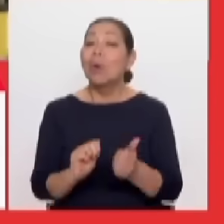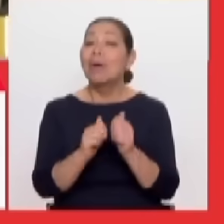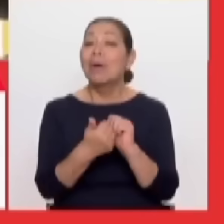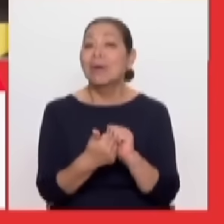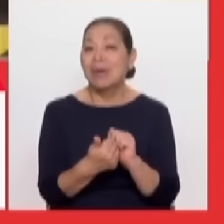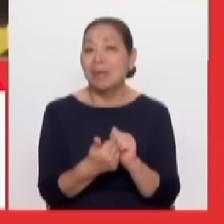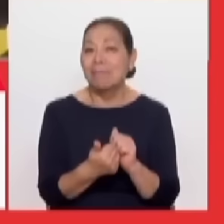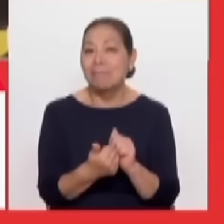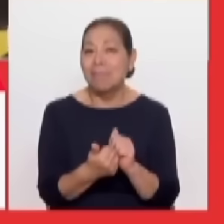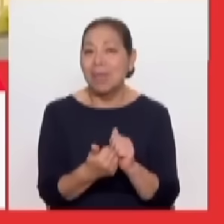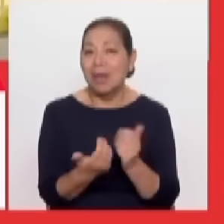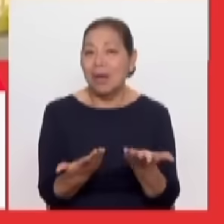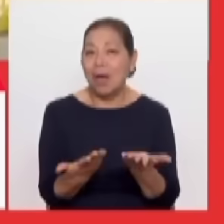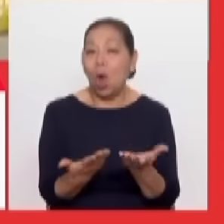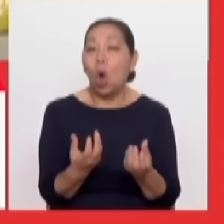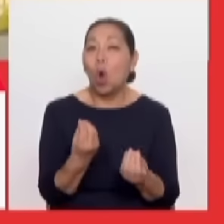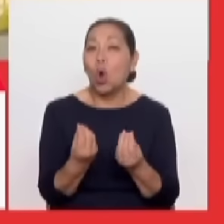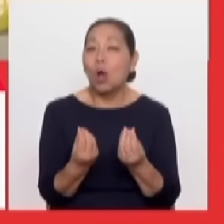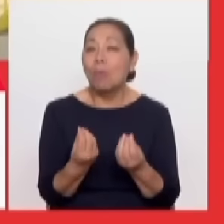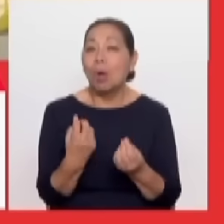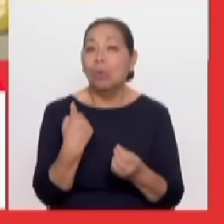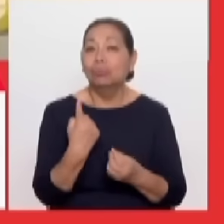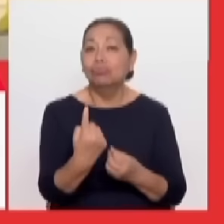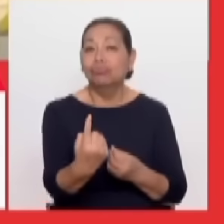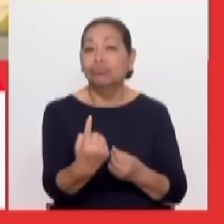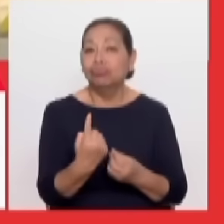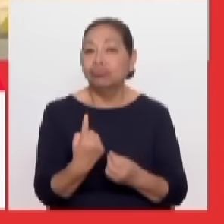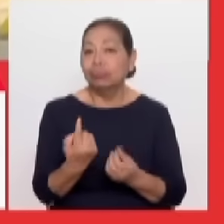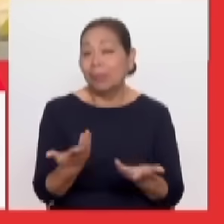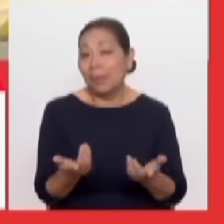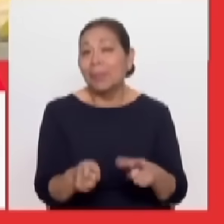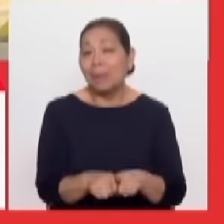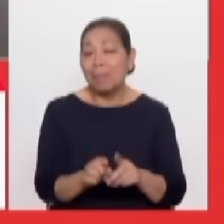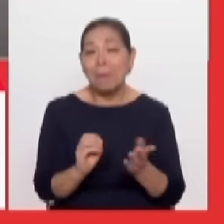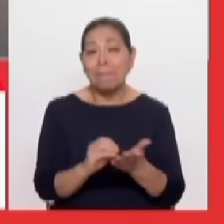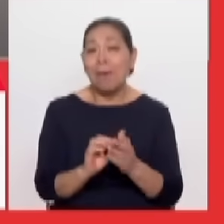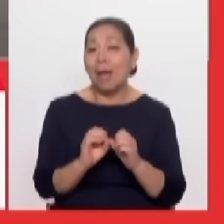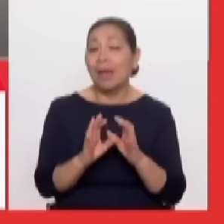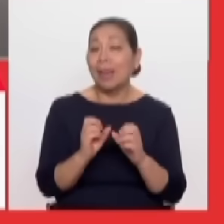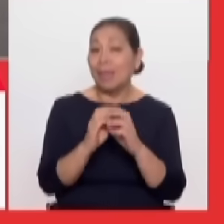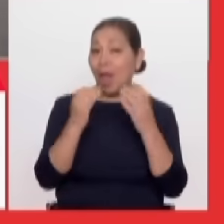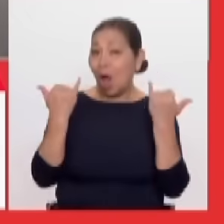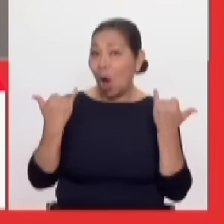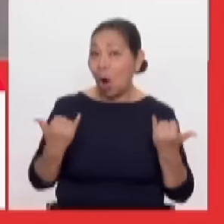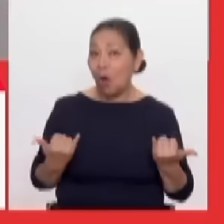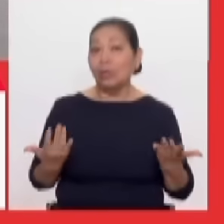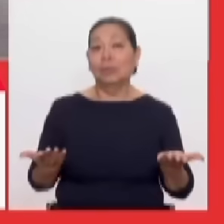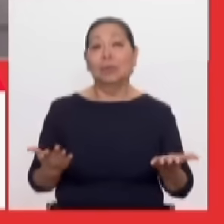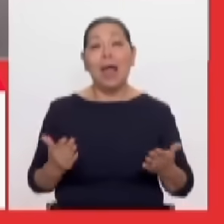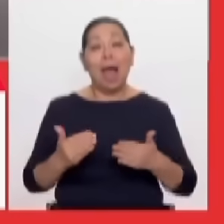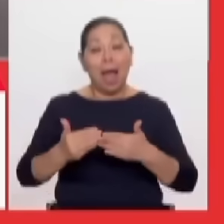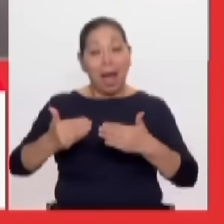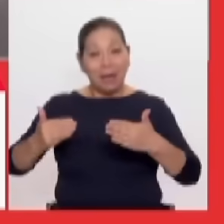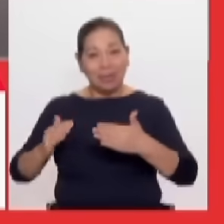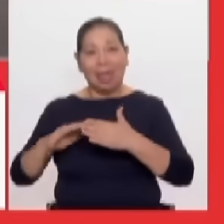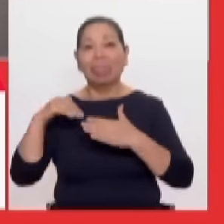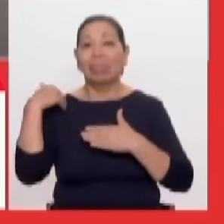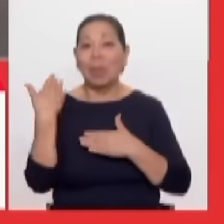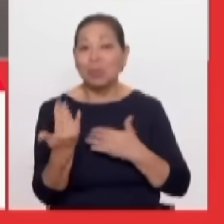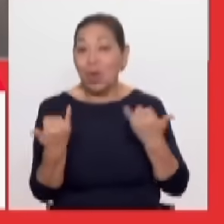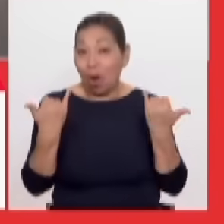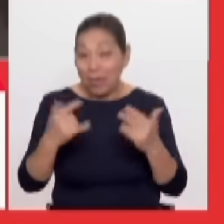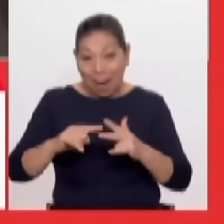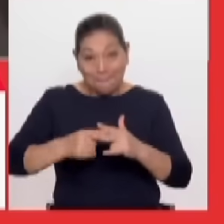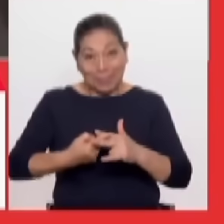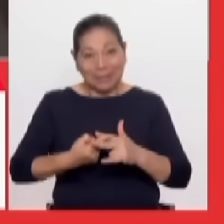cambio en la forma de transportarse en nuestra ciudad. Es claro que el día de hoy hay un antes y un después. A partir de